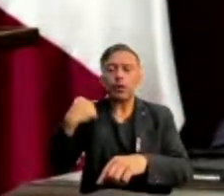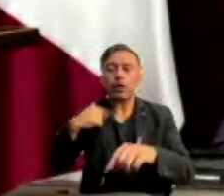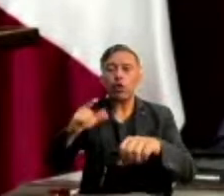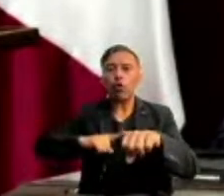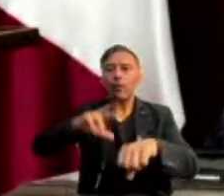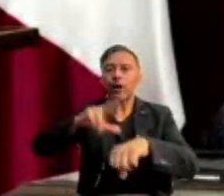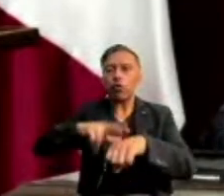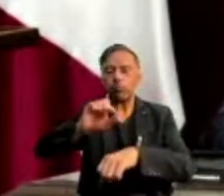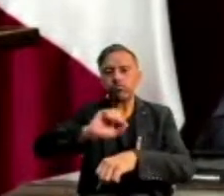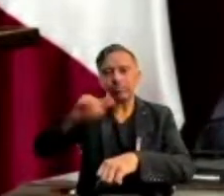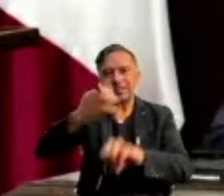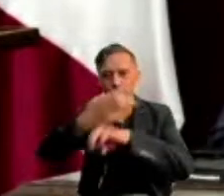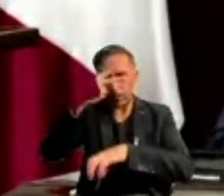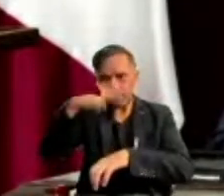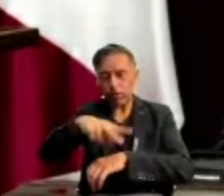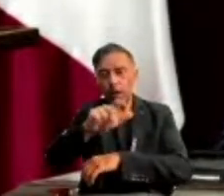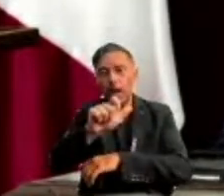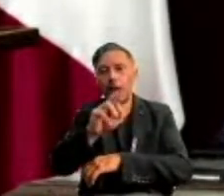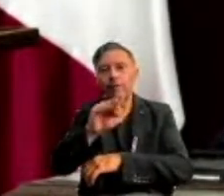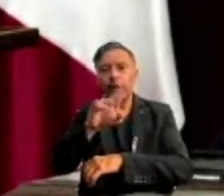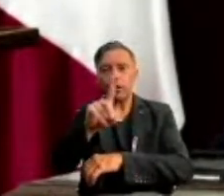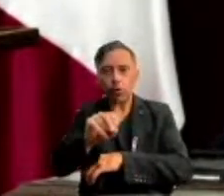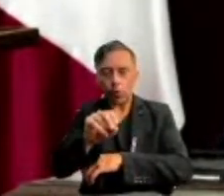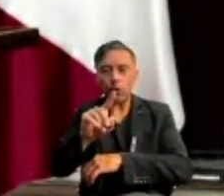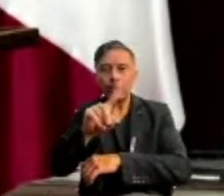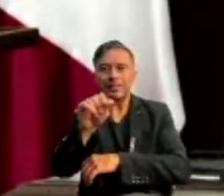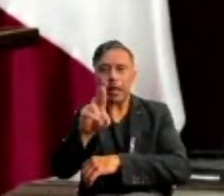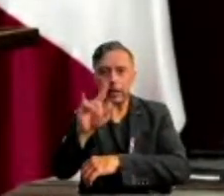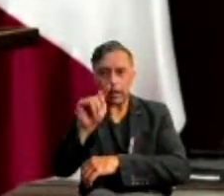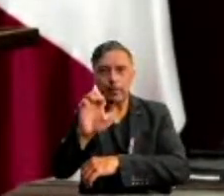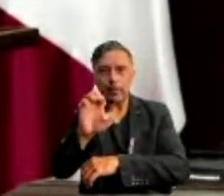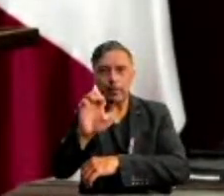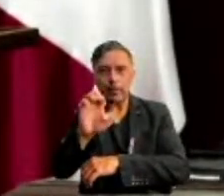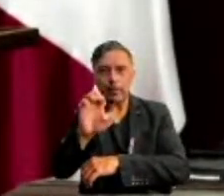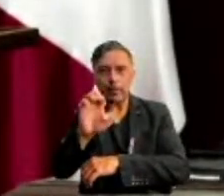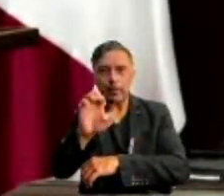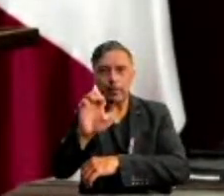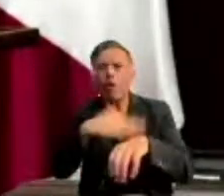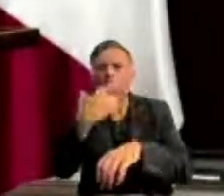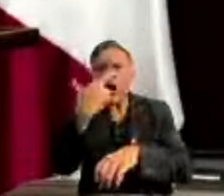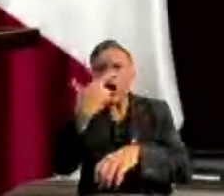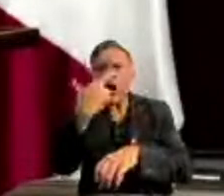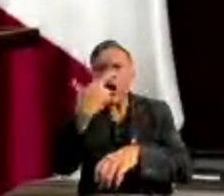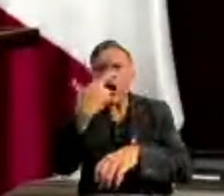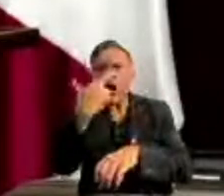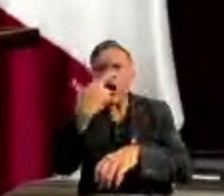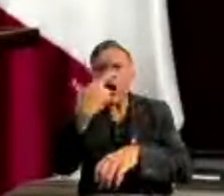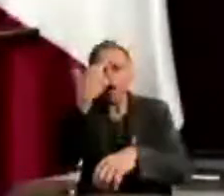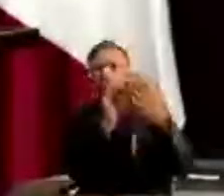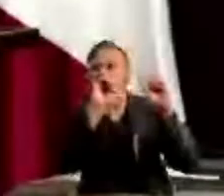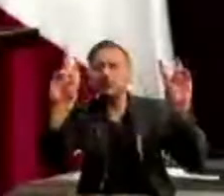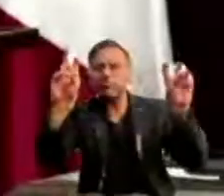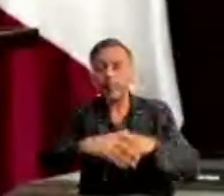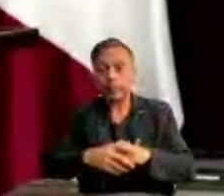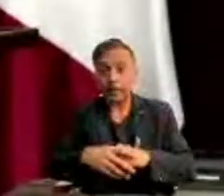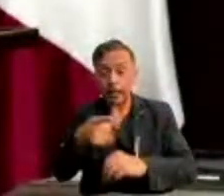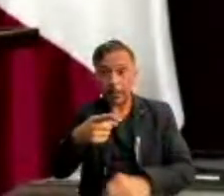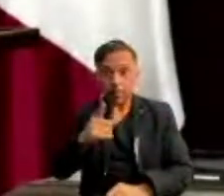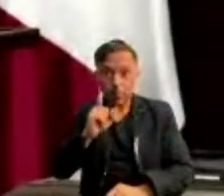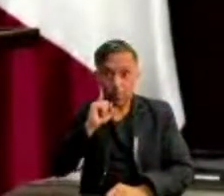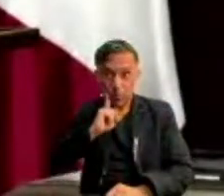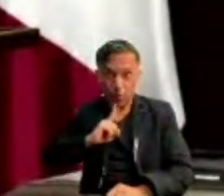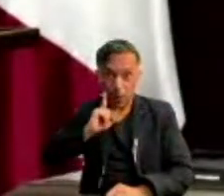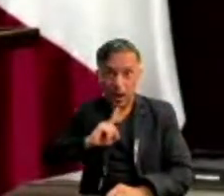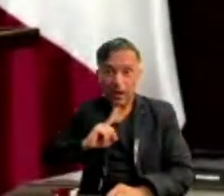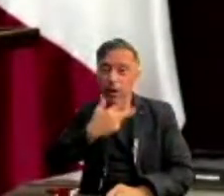Zárate Albarrán, conforme a los siguientes exposición de motivos. Reconocer la vida y obra de las mujeres y hombres